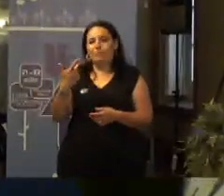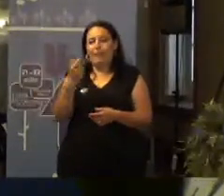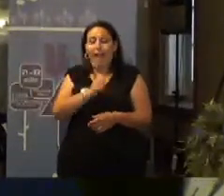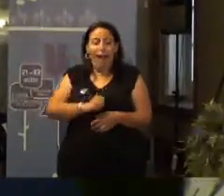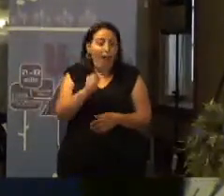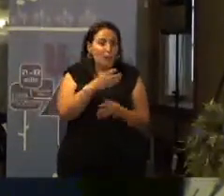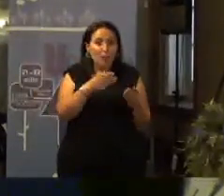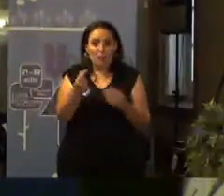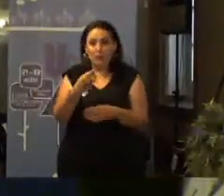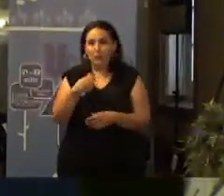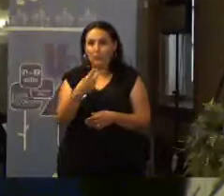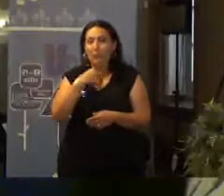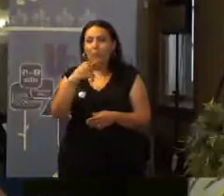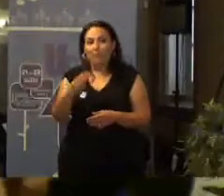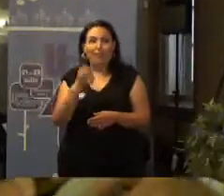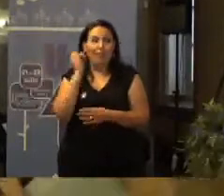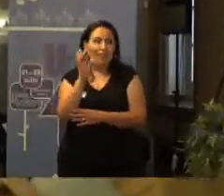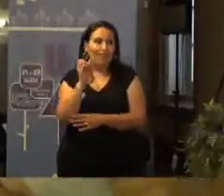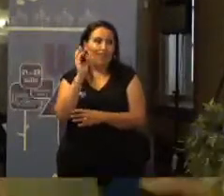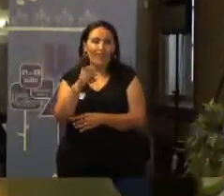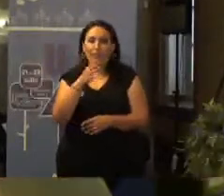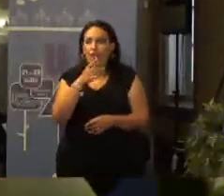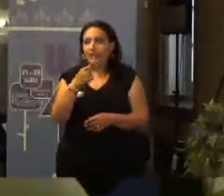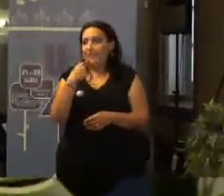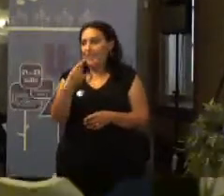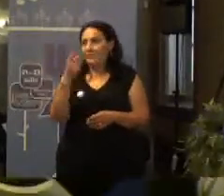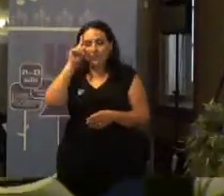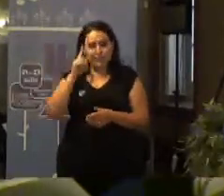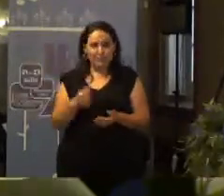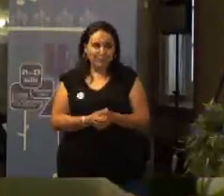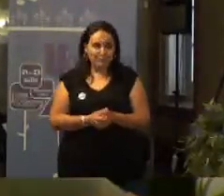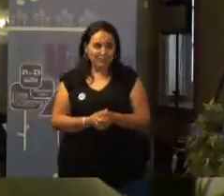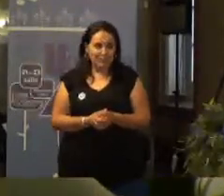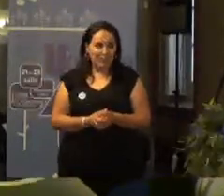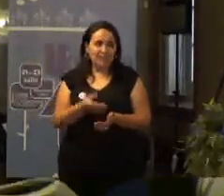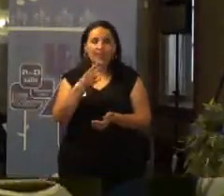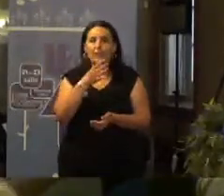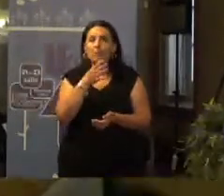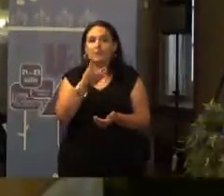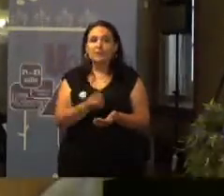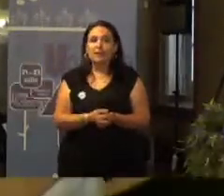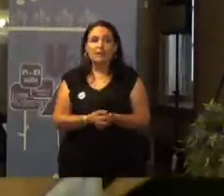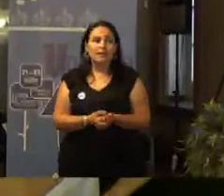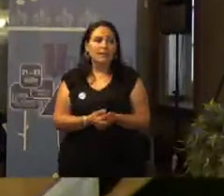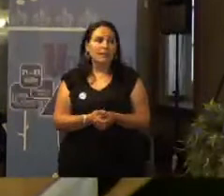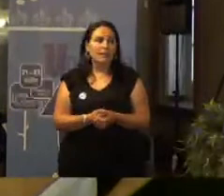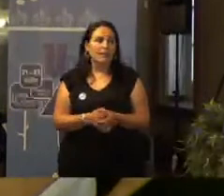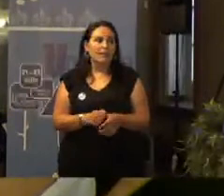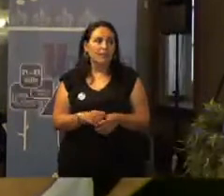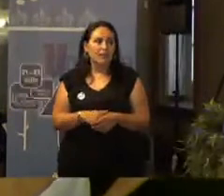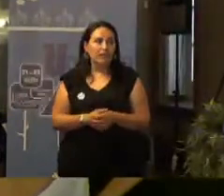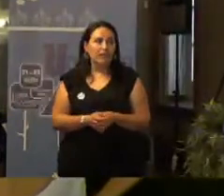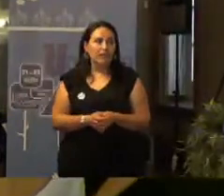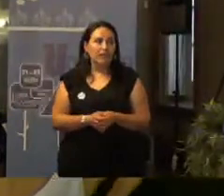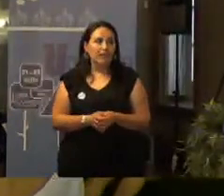unha fatalmente o que fai é repetirse, non? O que pasa é que aquela famosa... É um sinal de coerência.